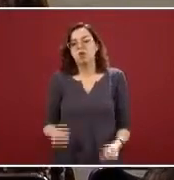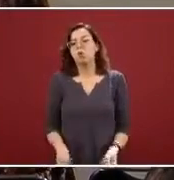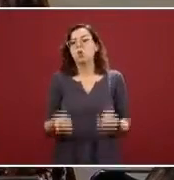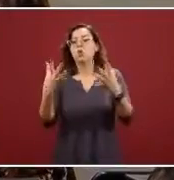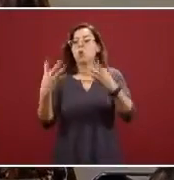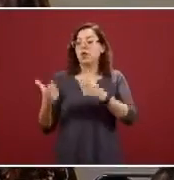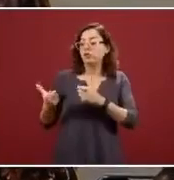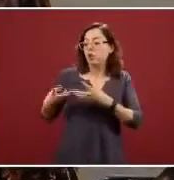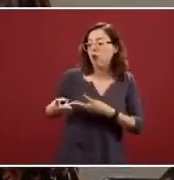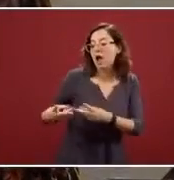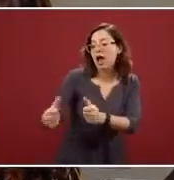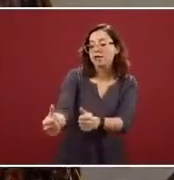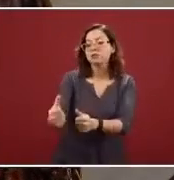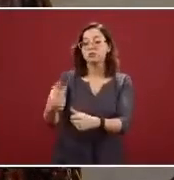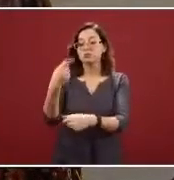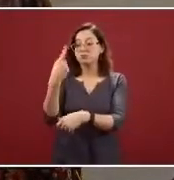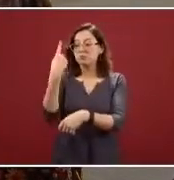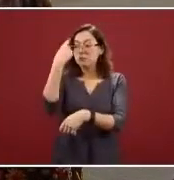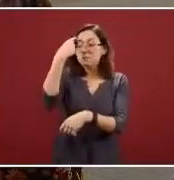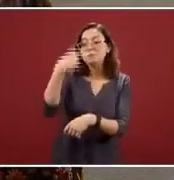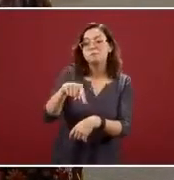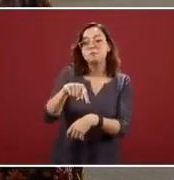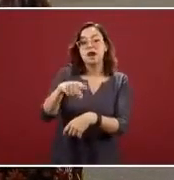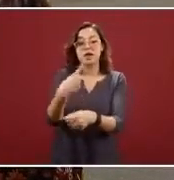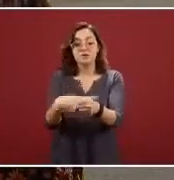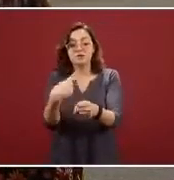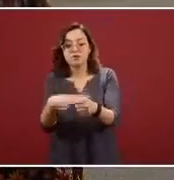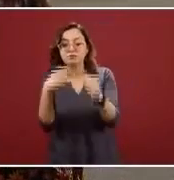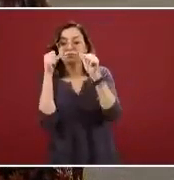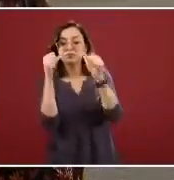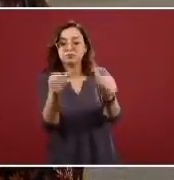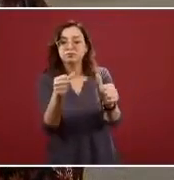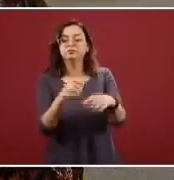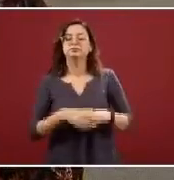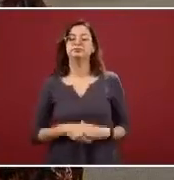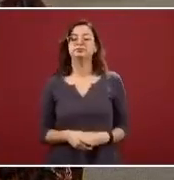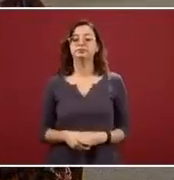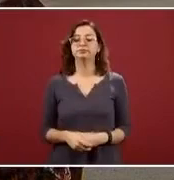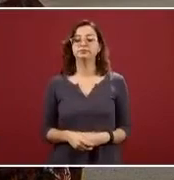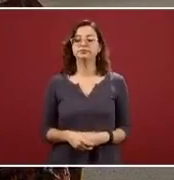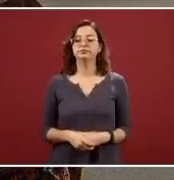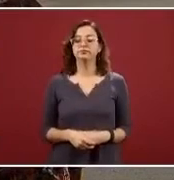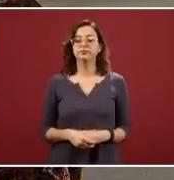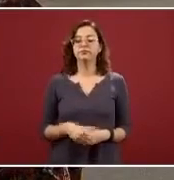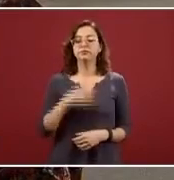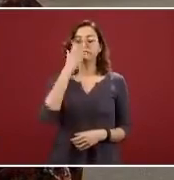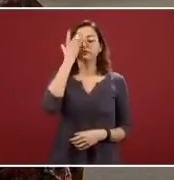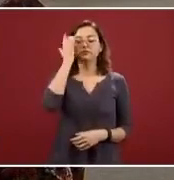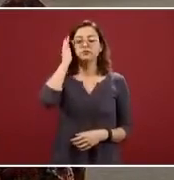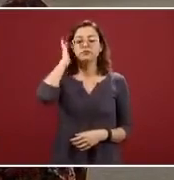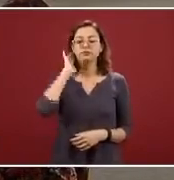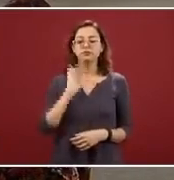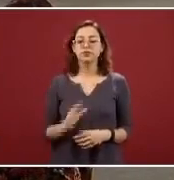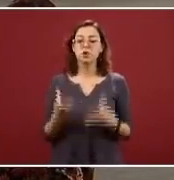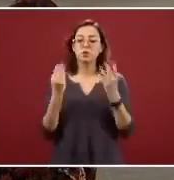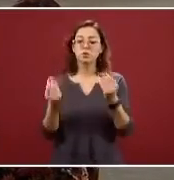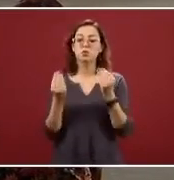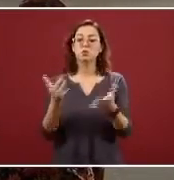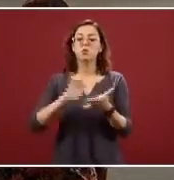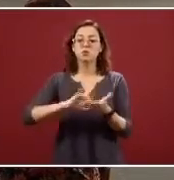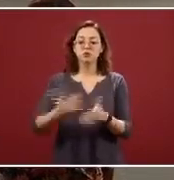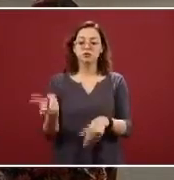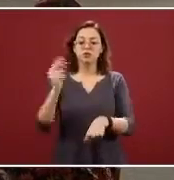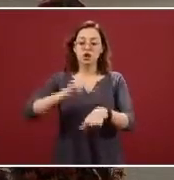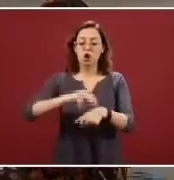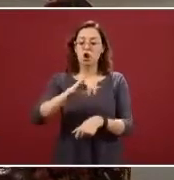los insumos necesarios para atender esta epidemia. Muchas gracias, doctor José Luis